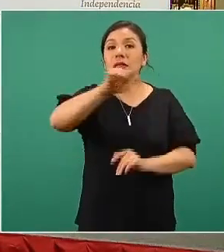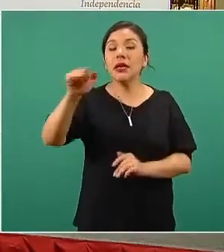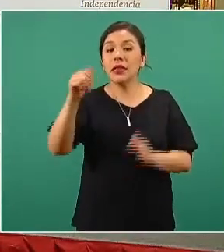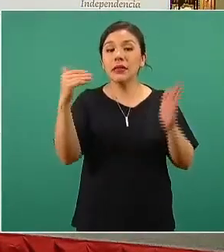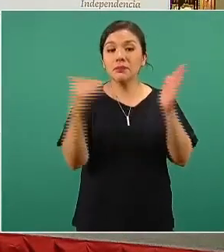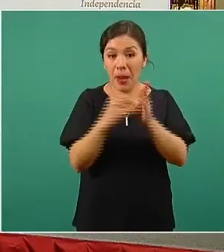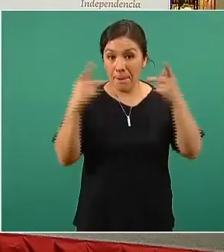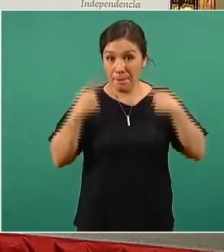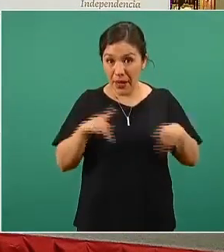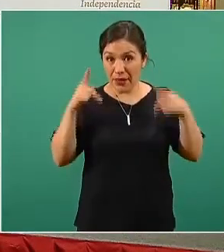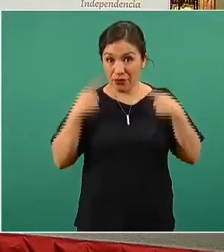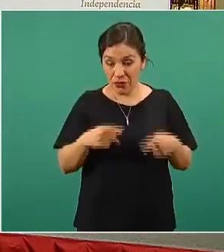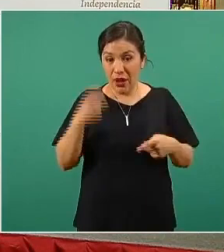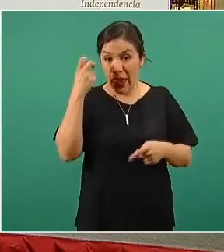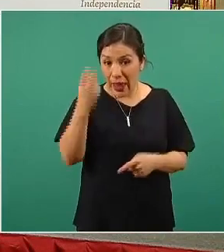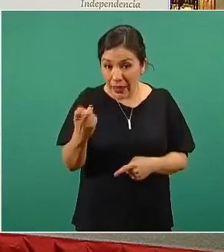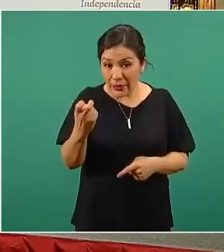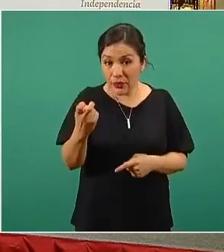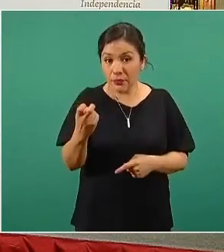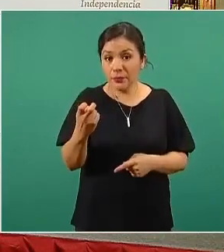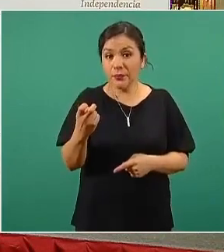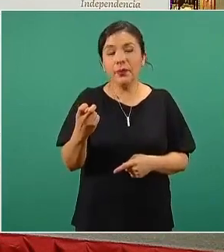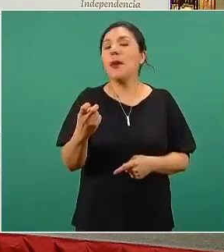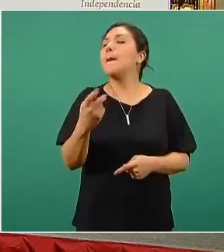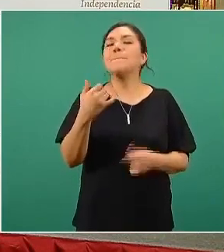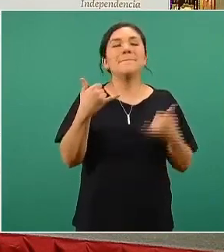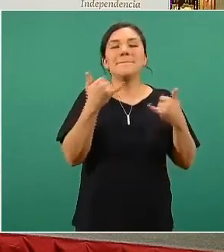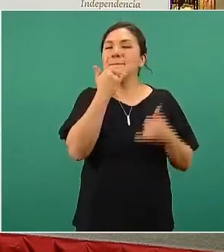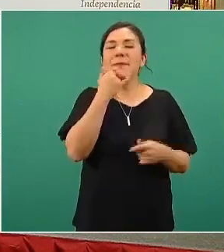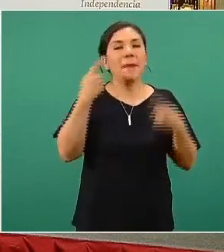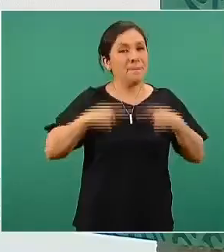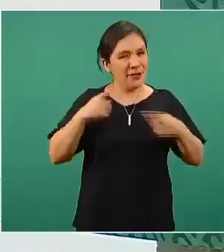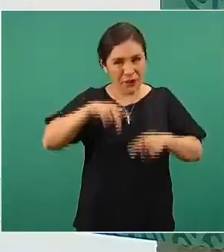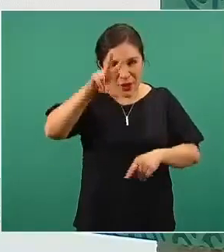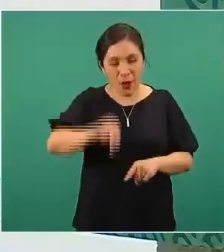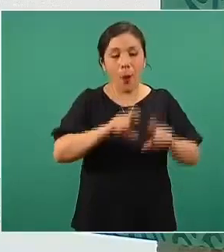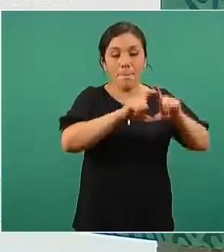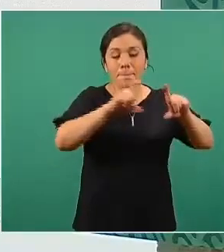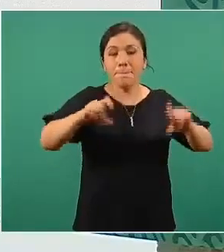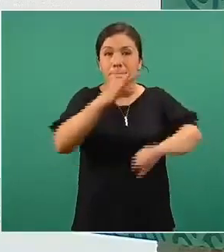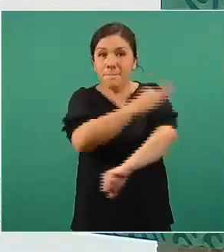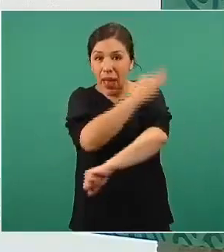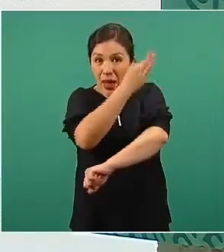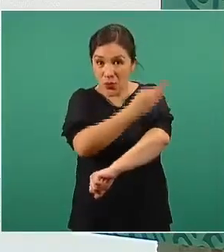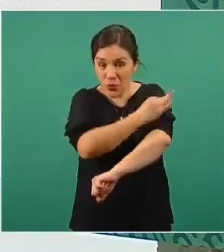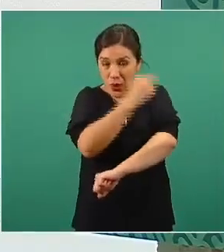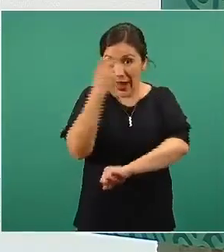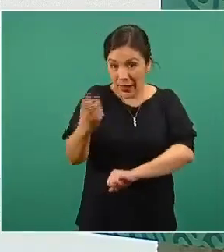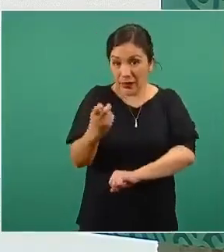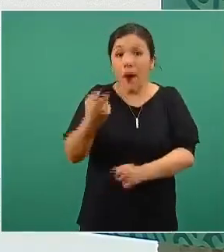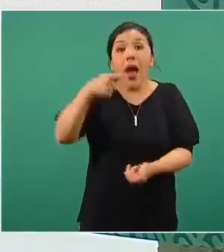23.600.000 personas, dosis, corresponde a